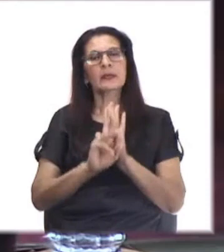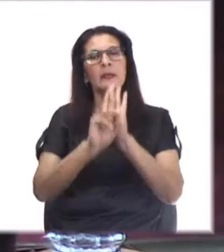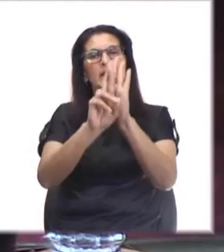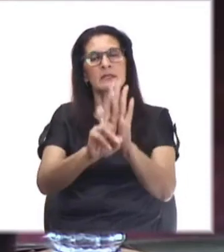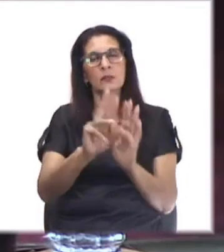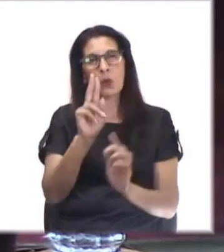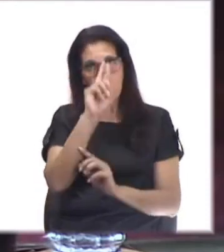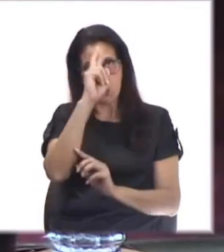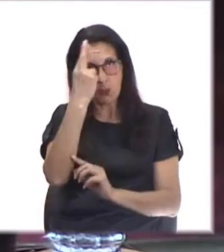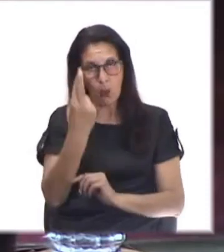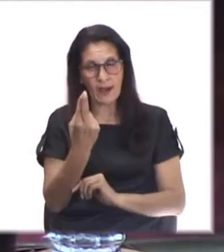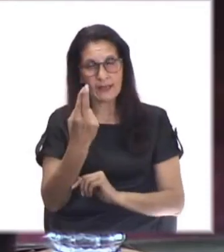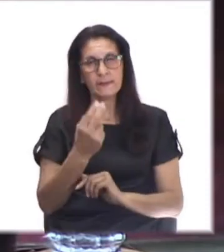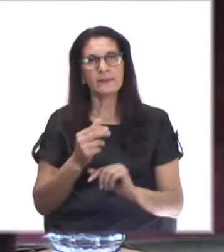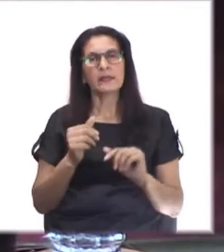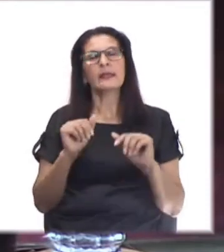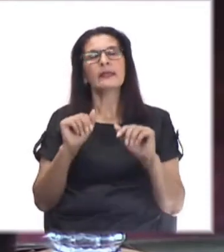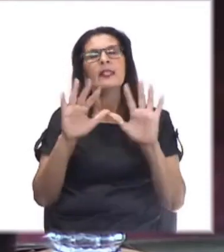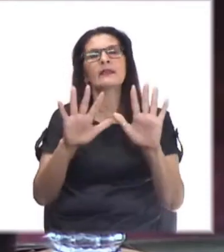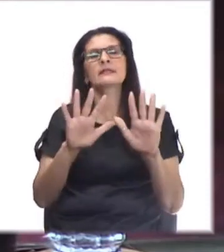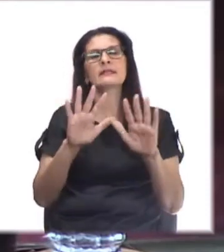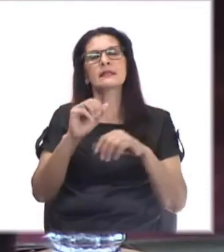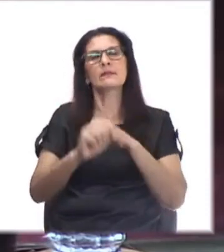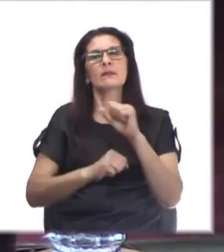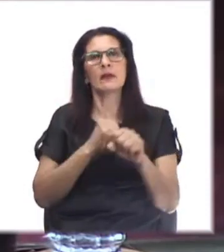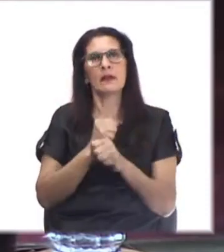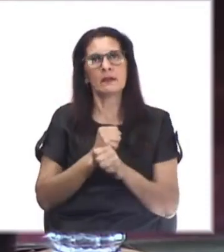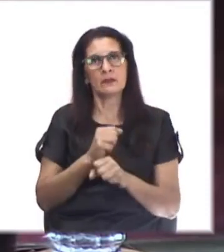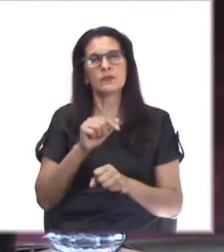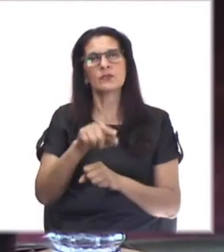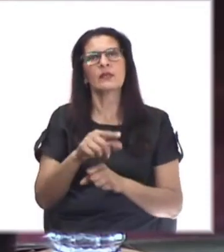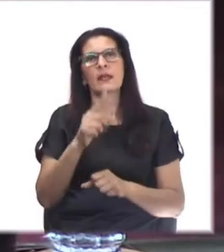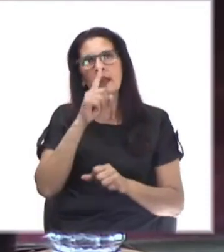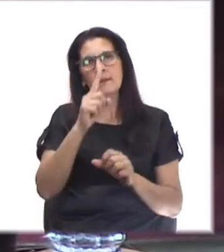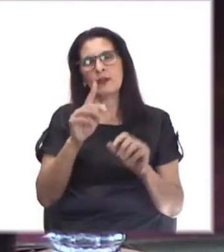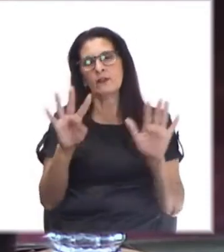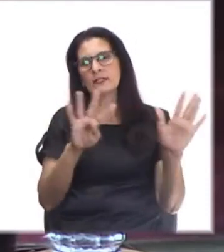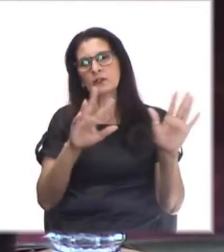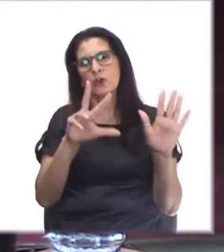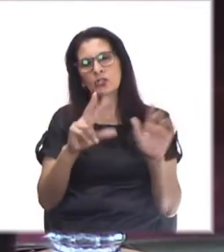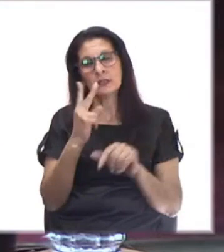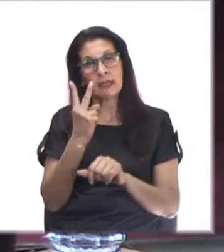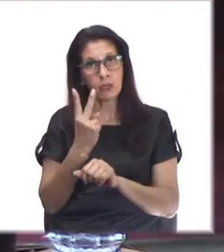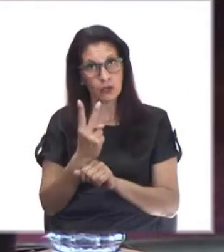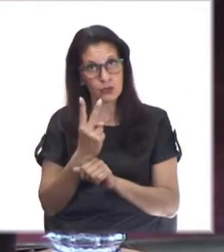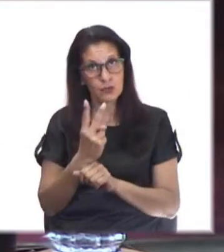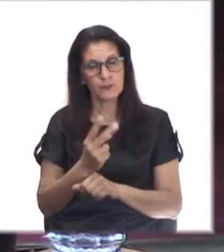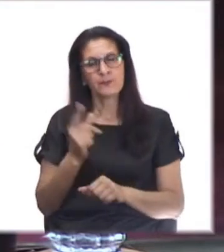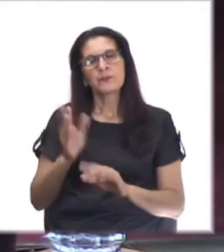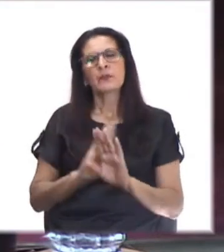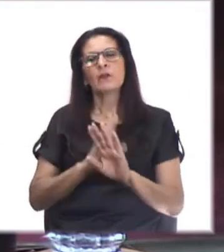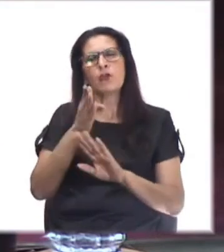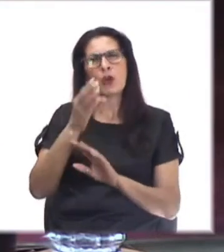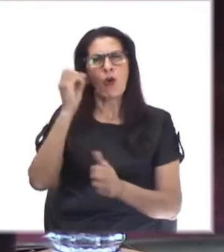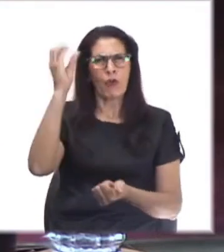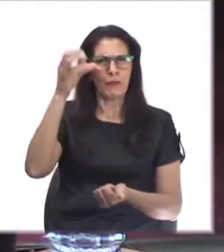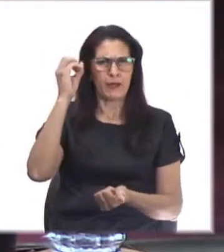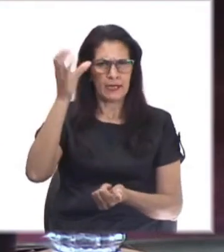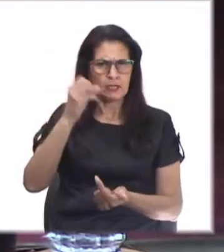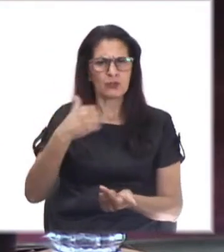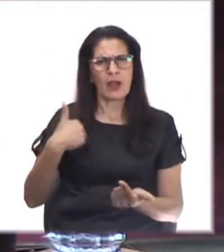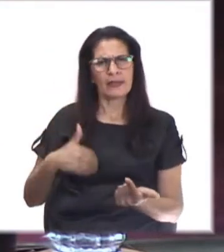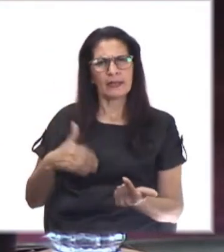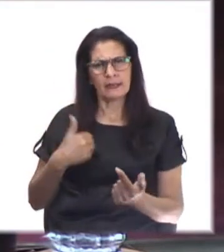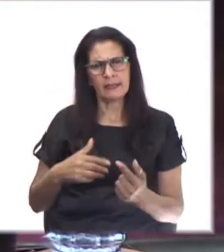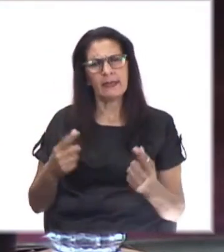el 11º curso de investigación cancerológica en 1982, asistió a congresos en Argentina, en Austria,